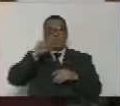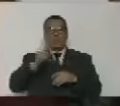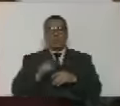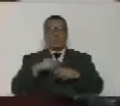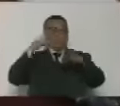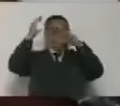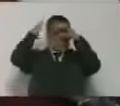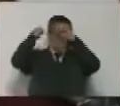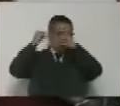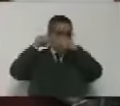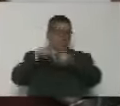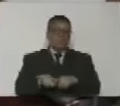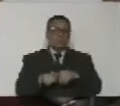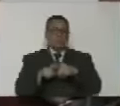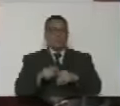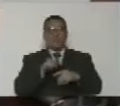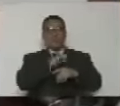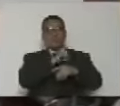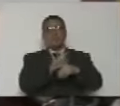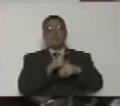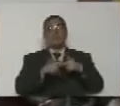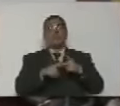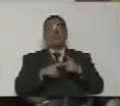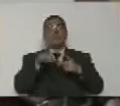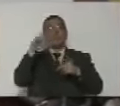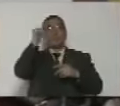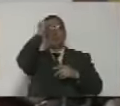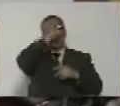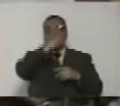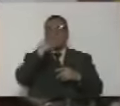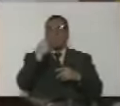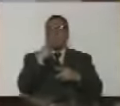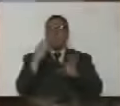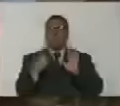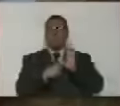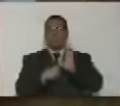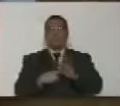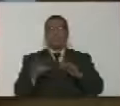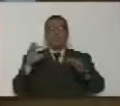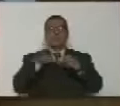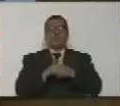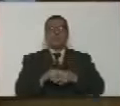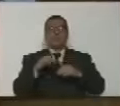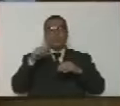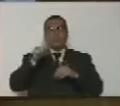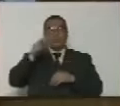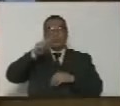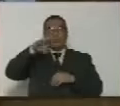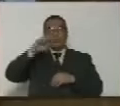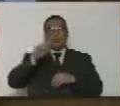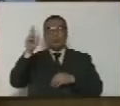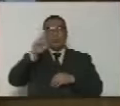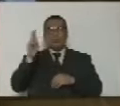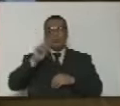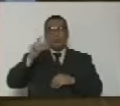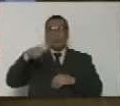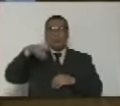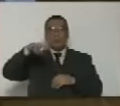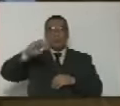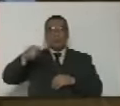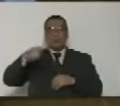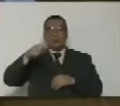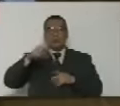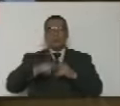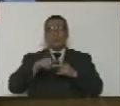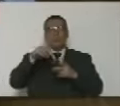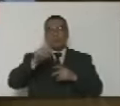como embajador extraordinario y plenipotenciario en la República de Sudáfrica, concurrente en la Unión de las Comoras, en la República de Madagascar, de